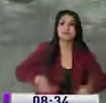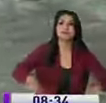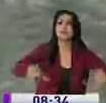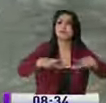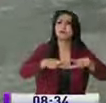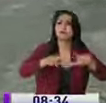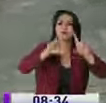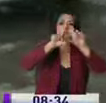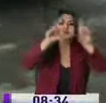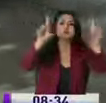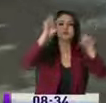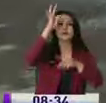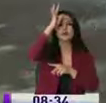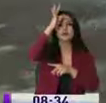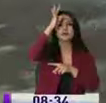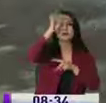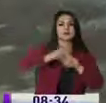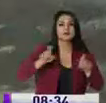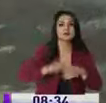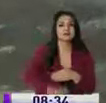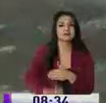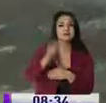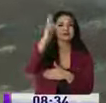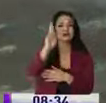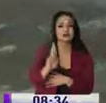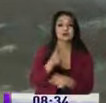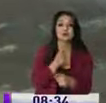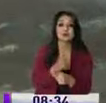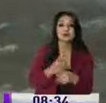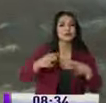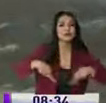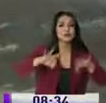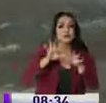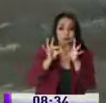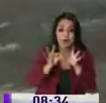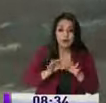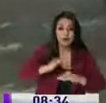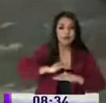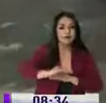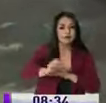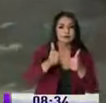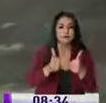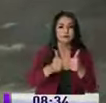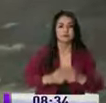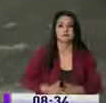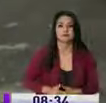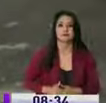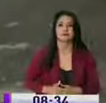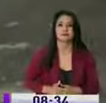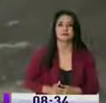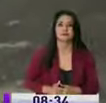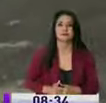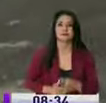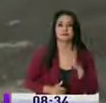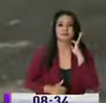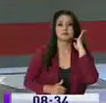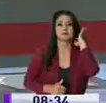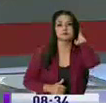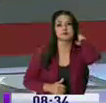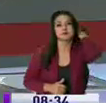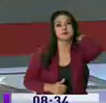maternidad del sur de la imperante necesidad de reparar la calle lo antes posible informó sofía vintimilla